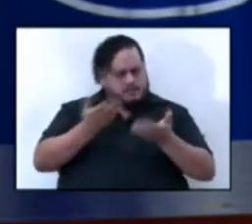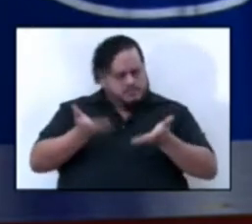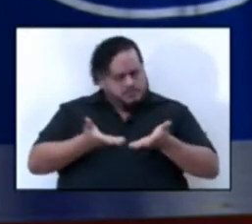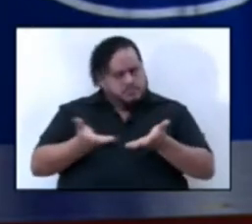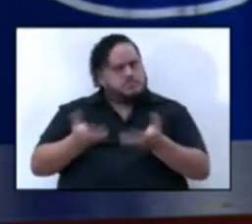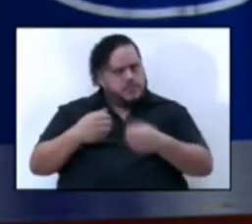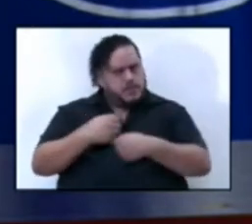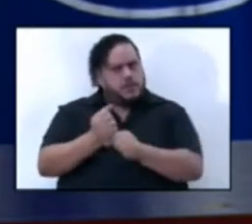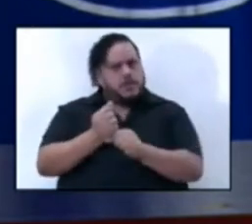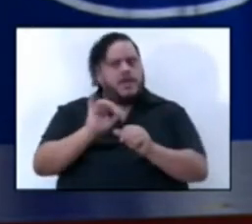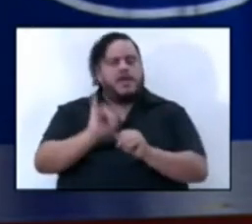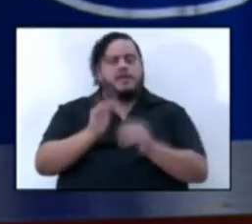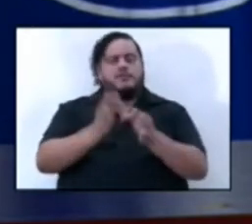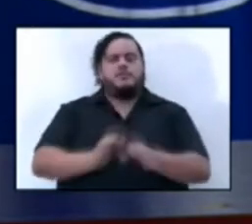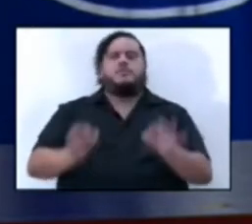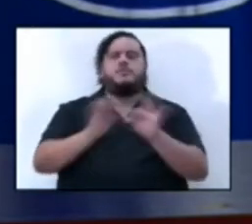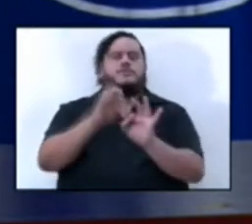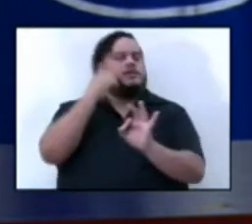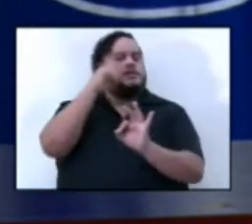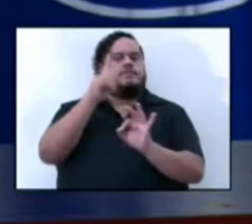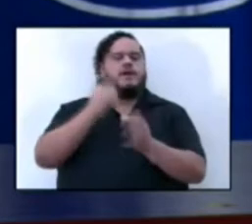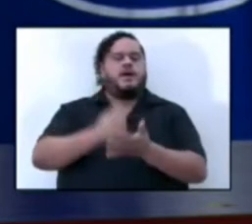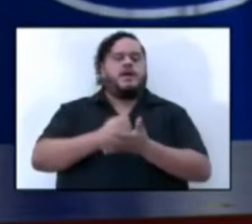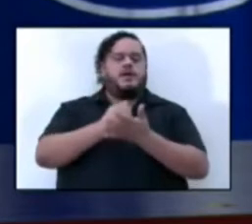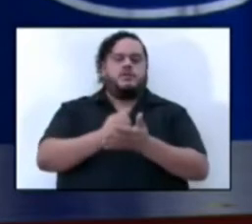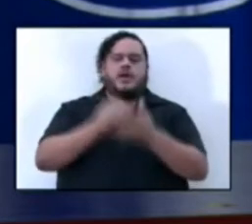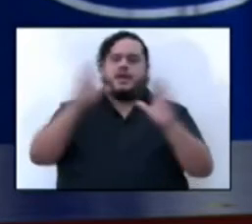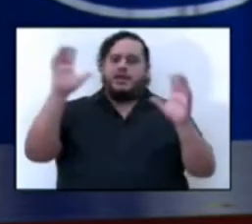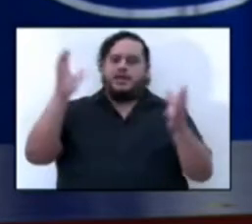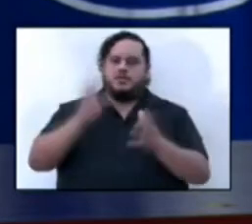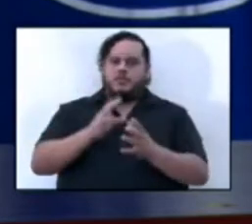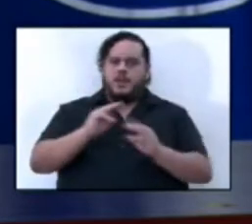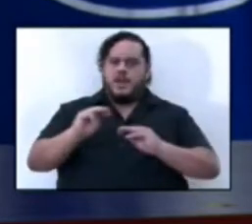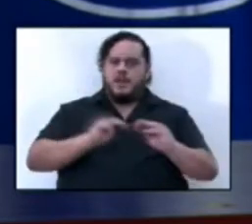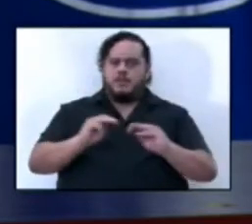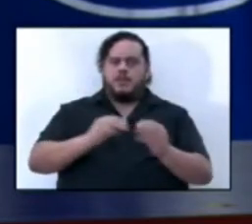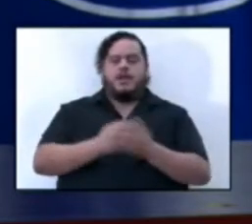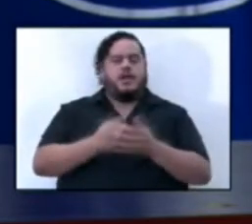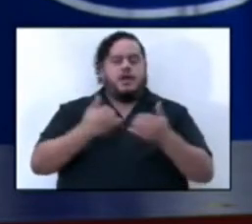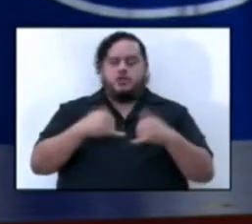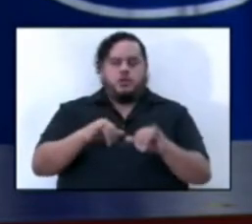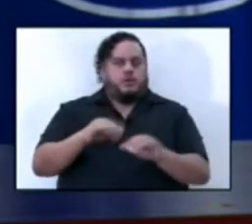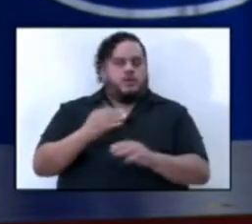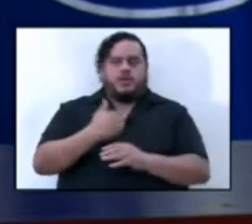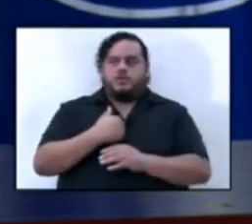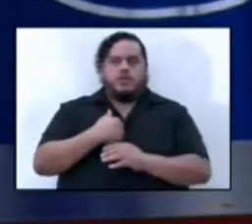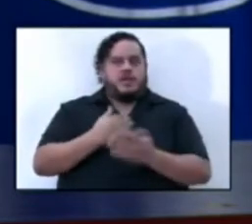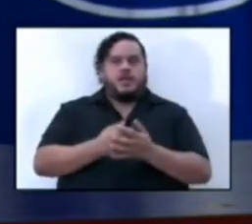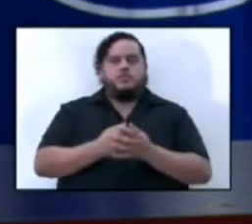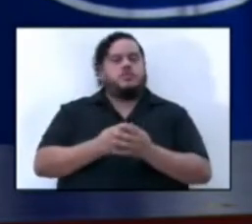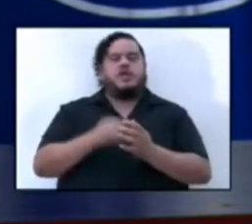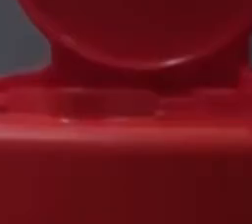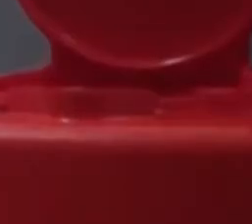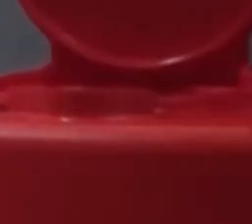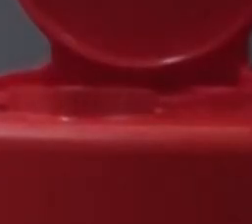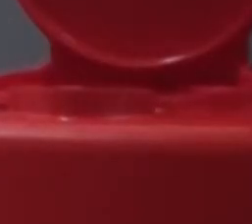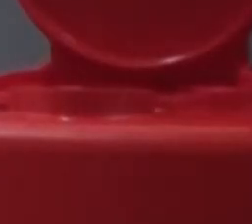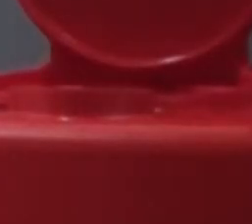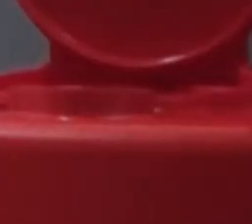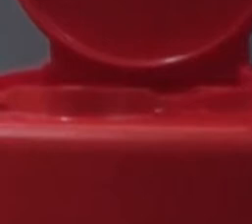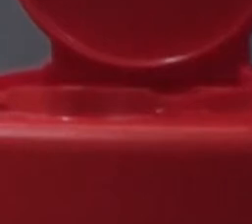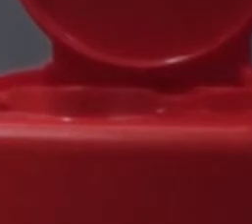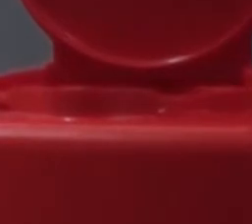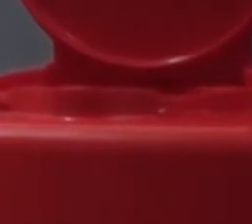pero eso es muy importante para colaborar en disminuir la movilidad. Todavía no tenemos inmunidad de rebaño, estamos avanzando